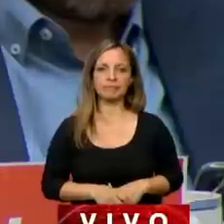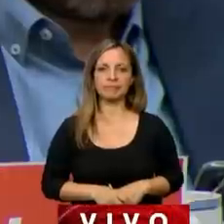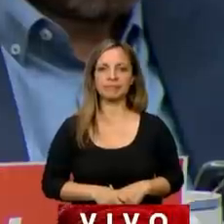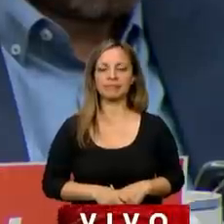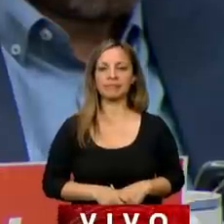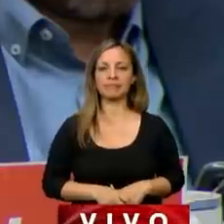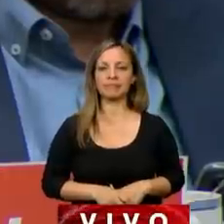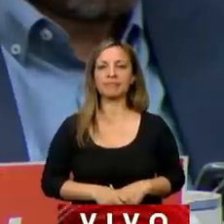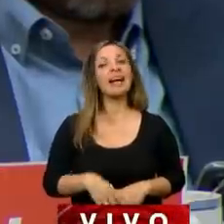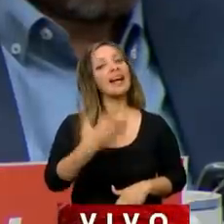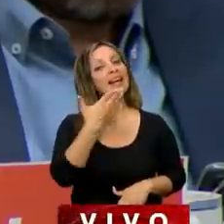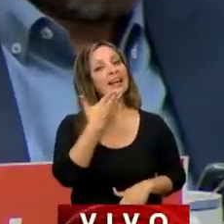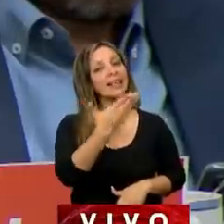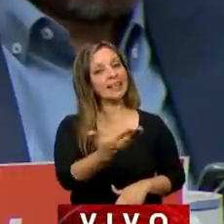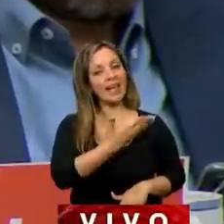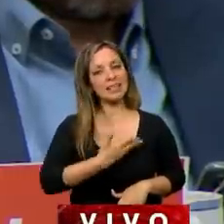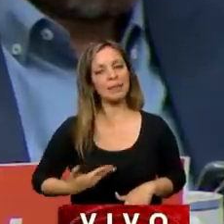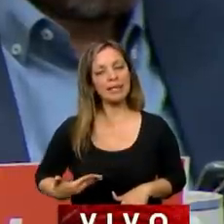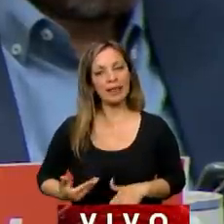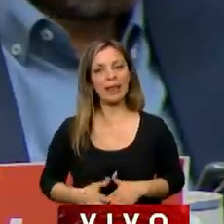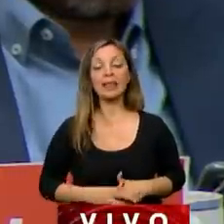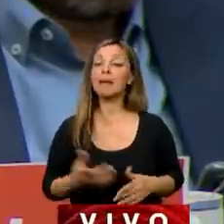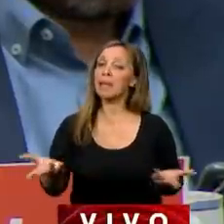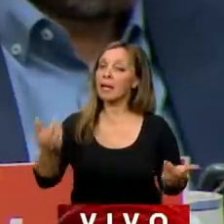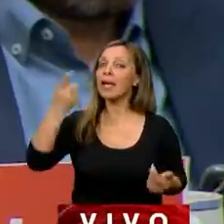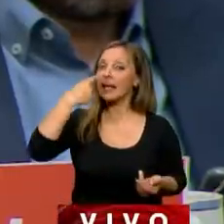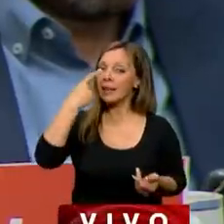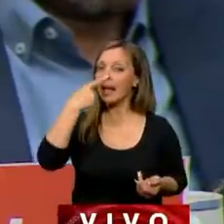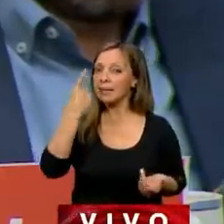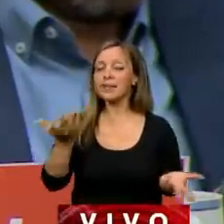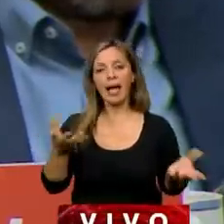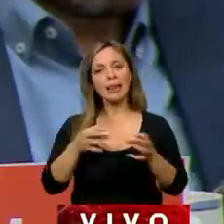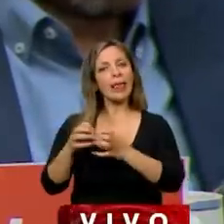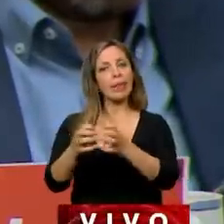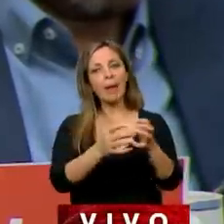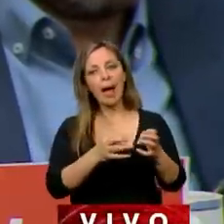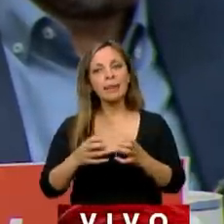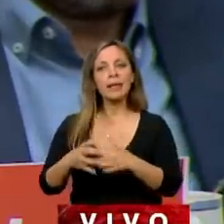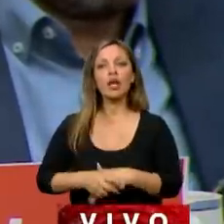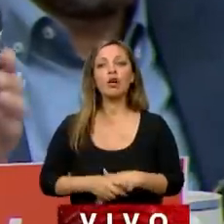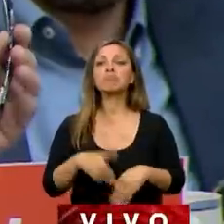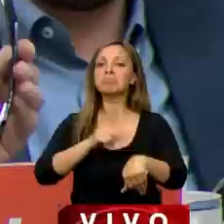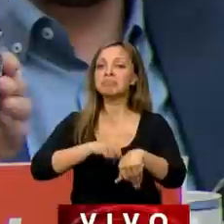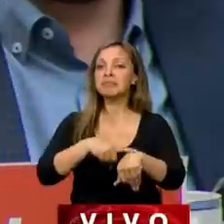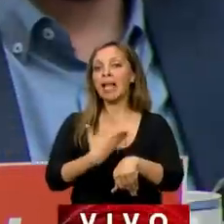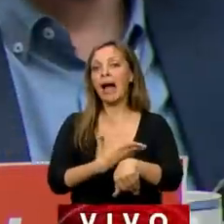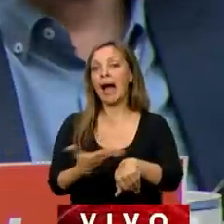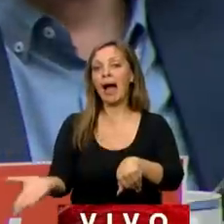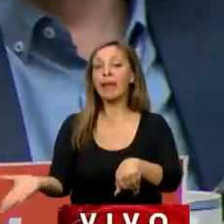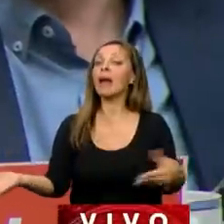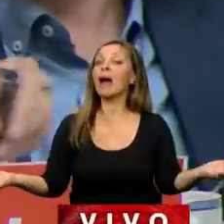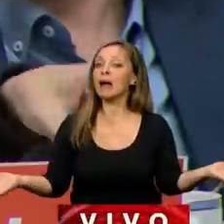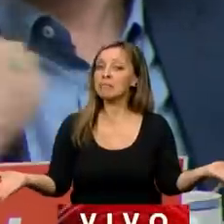Ahí está. Gracias, señora presidenta. Miren, qué interesante debate, ¿no? Es tarde, pero de